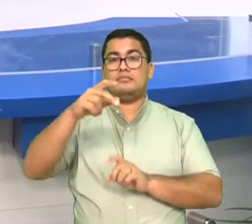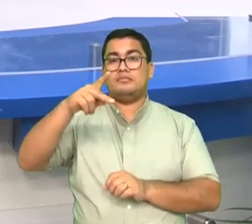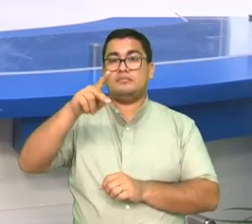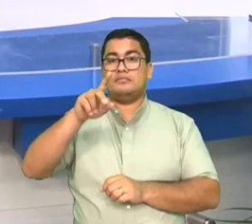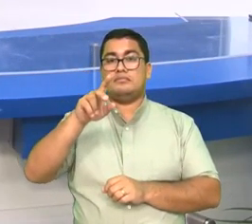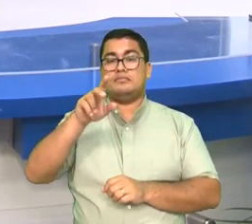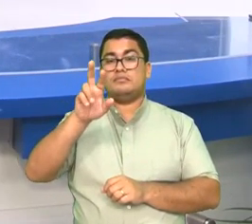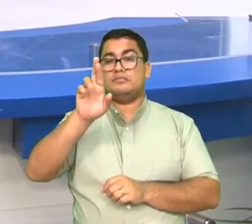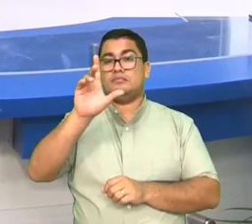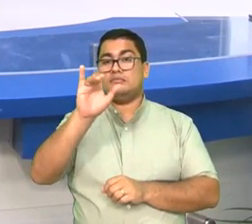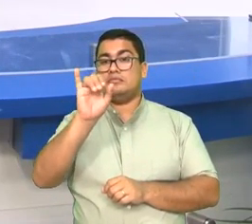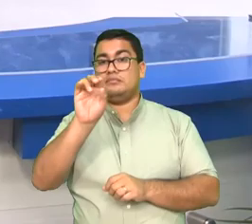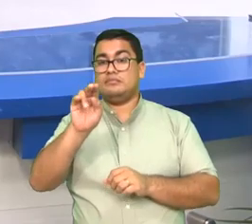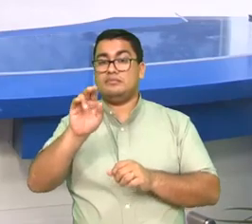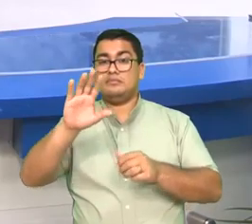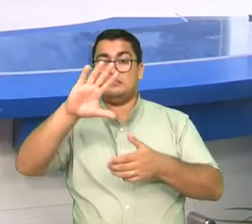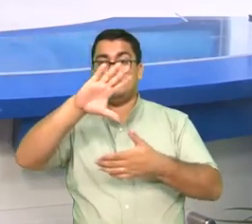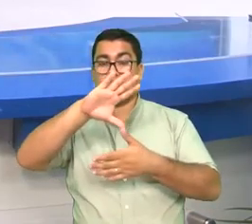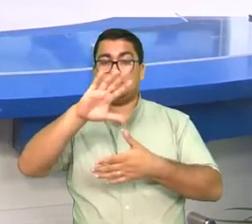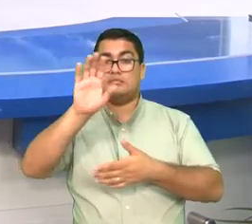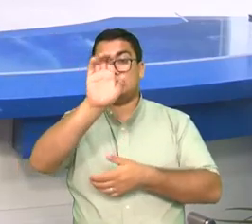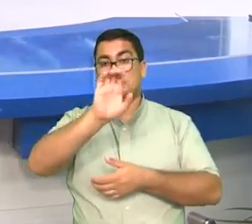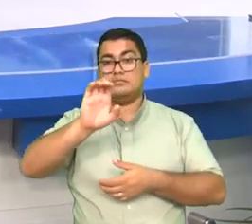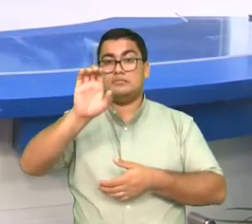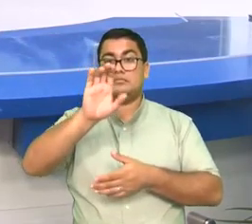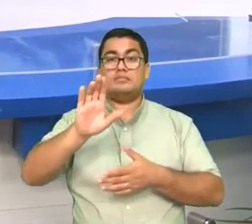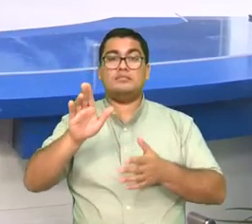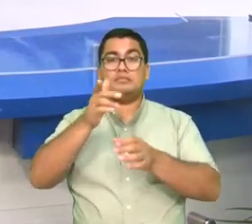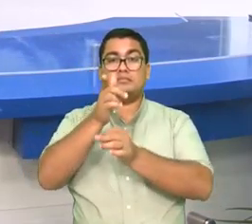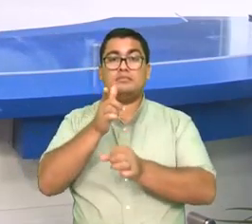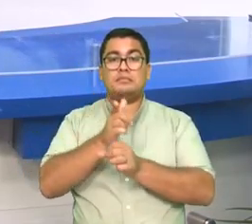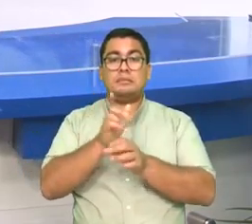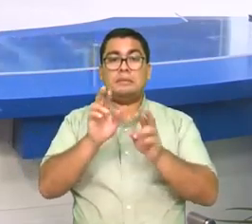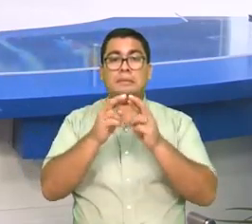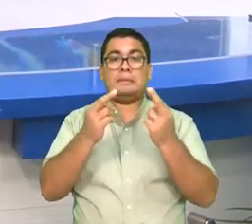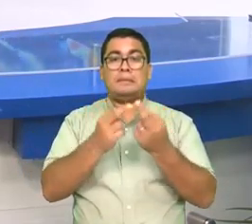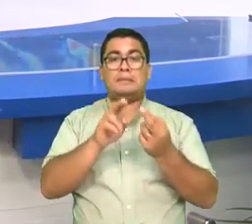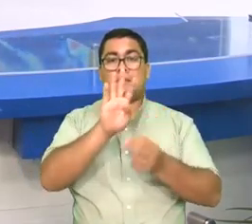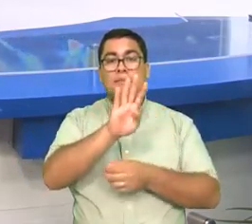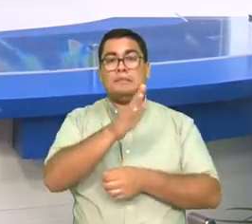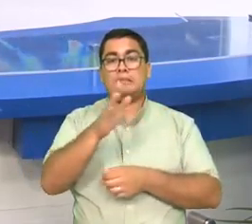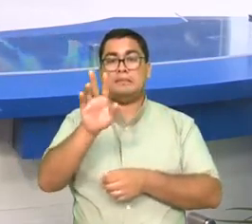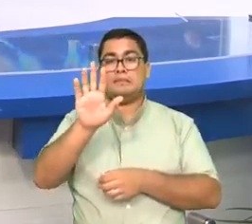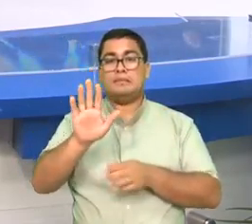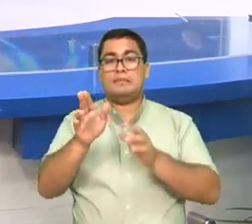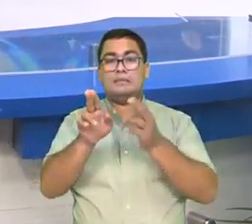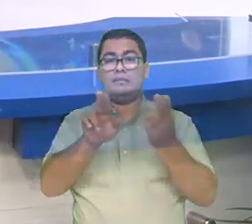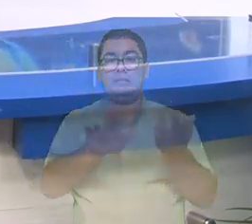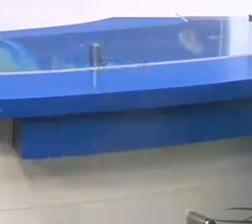Parlamentaria Euro-Latinoamericana, que se desarrolla de manera virtual el 4 y 5 de noviembre.